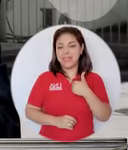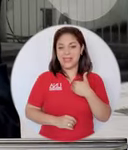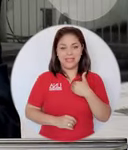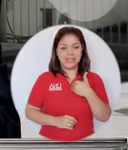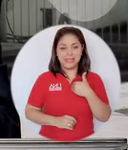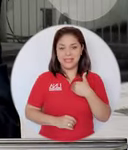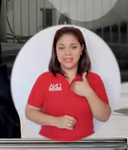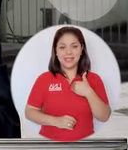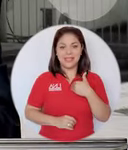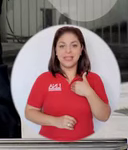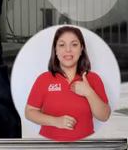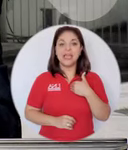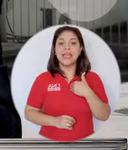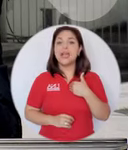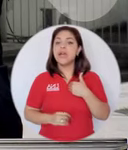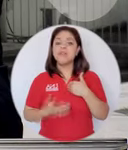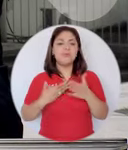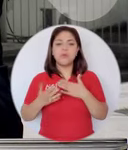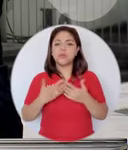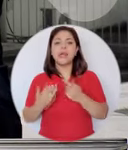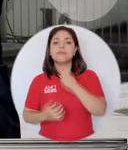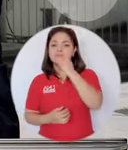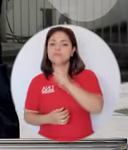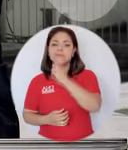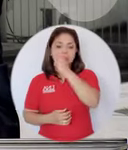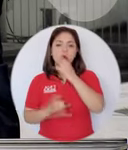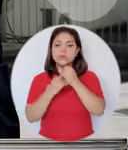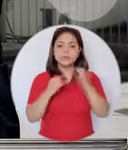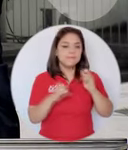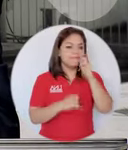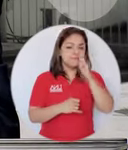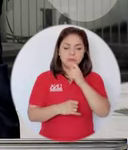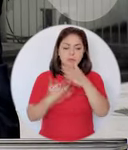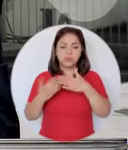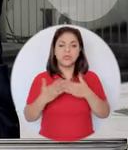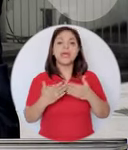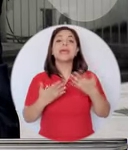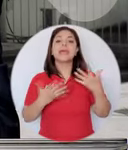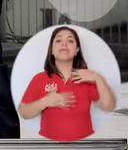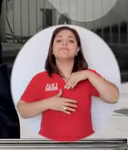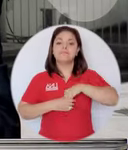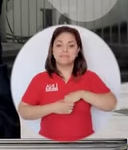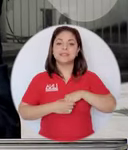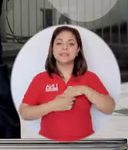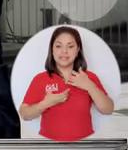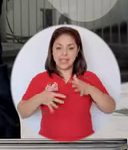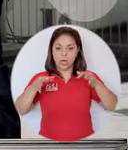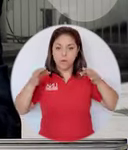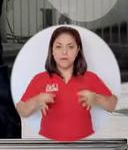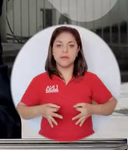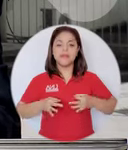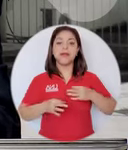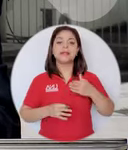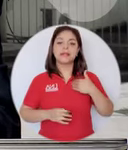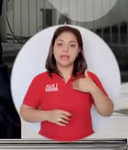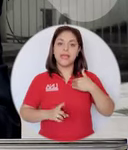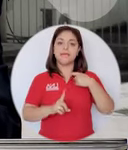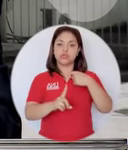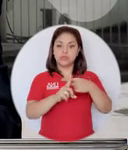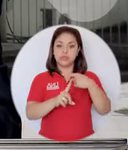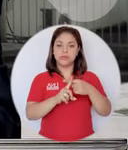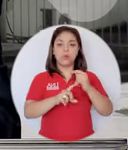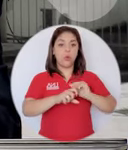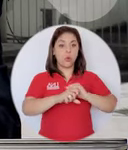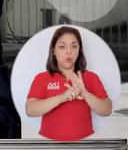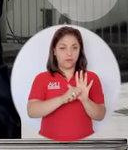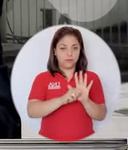no tiene el antecedente con o sin prueba confirmatoria de laboratorio de haber tenido COVID. Ese es